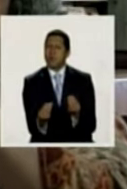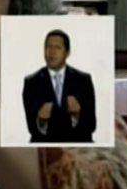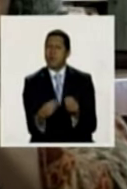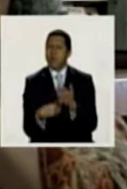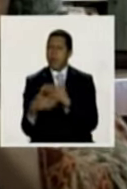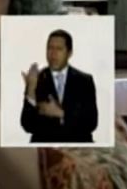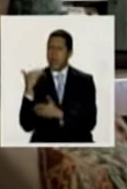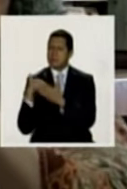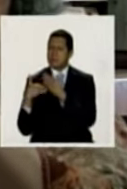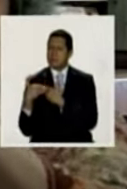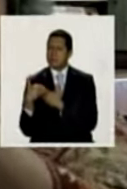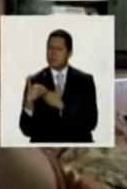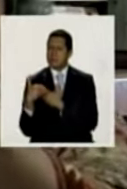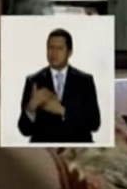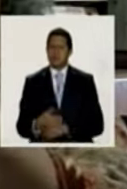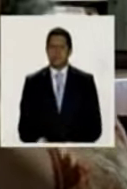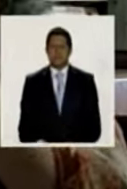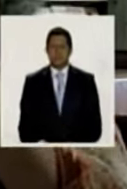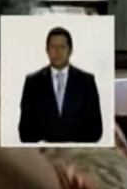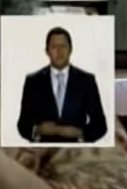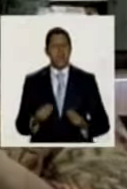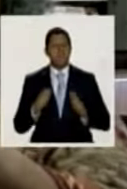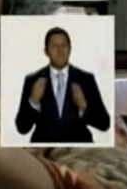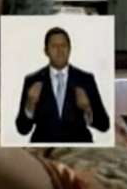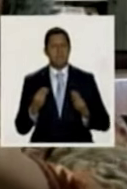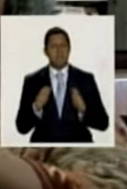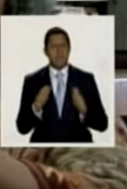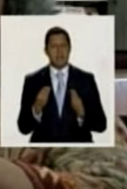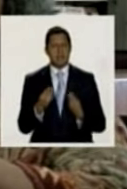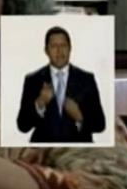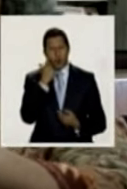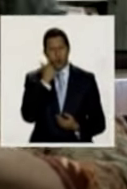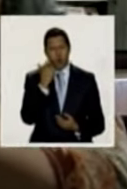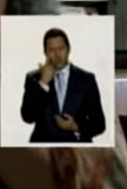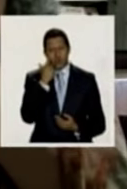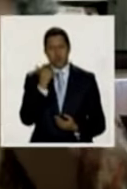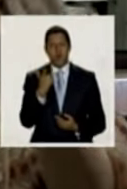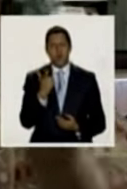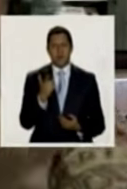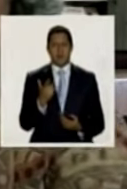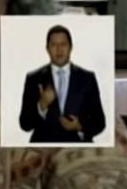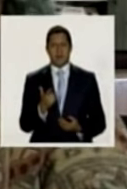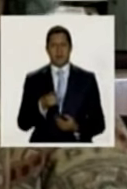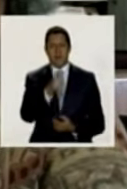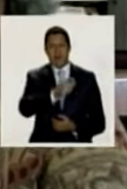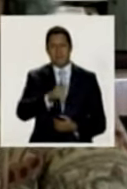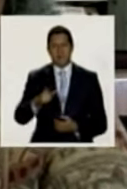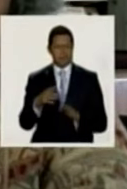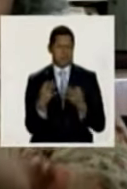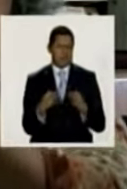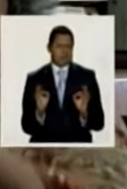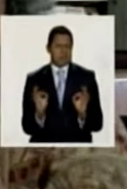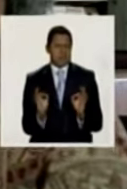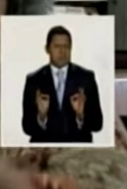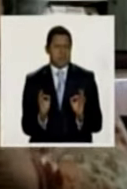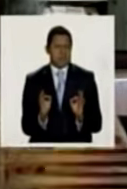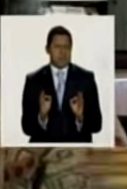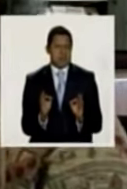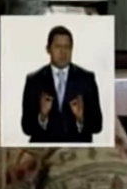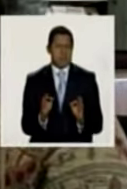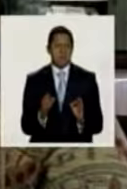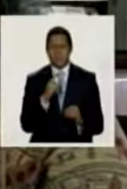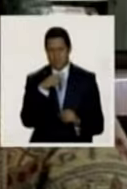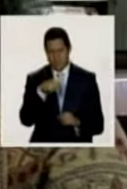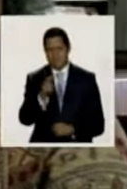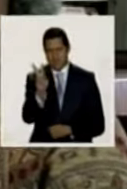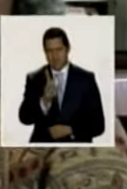eran la vivencia, el trajinar del hombre cotidiano que se podría